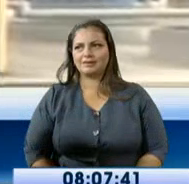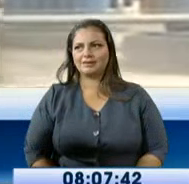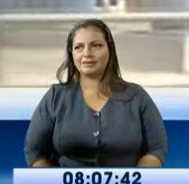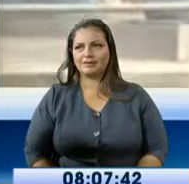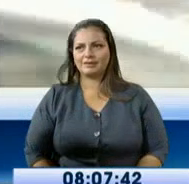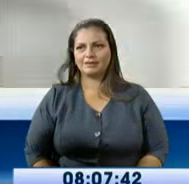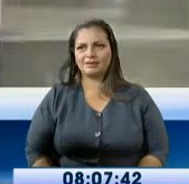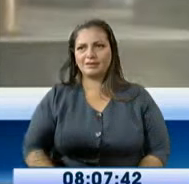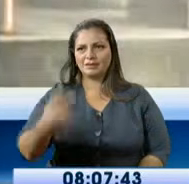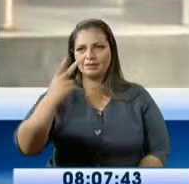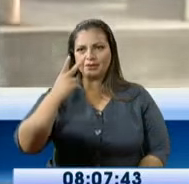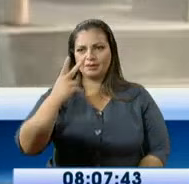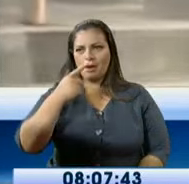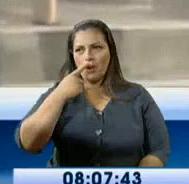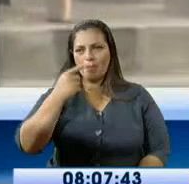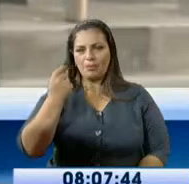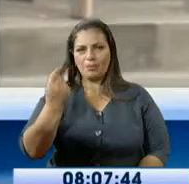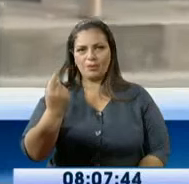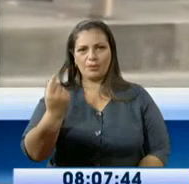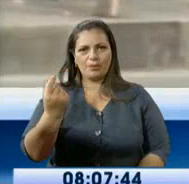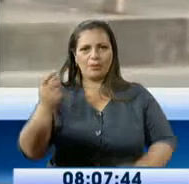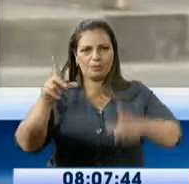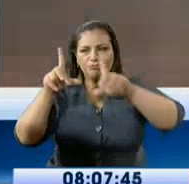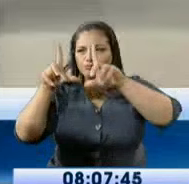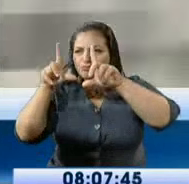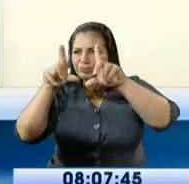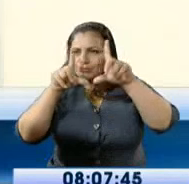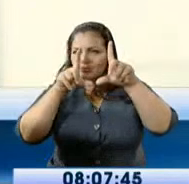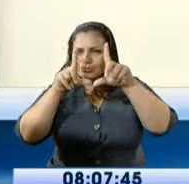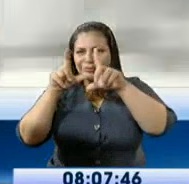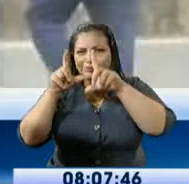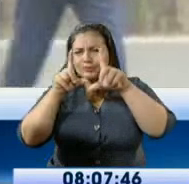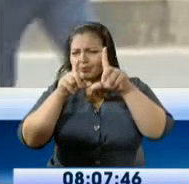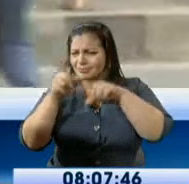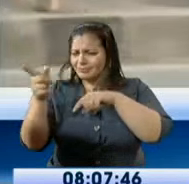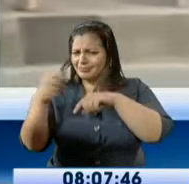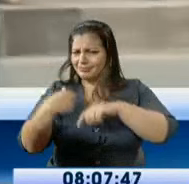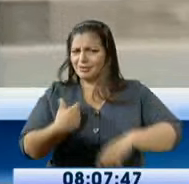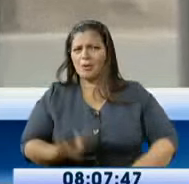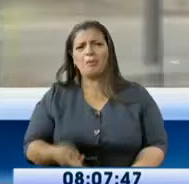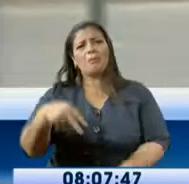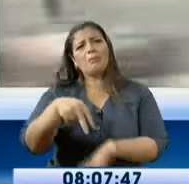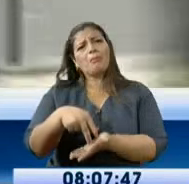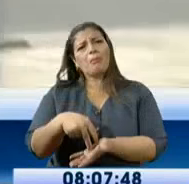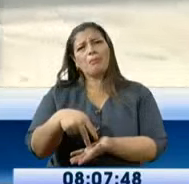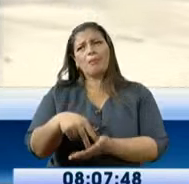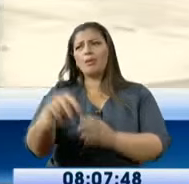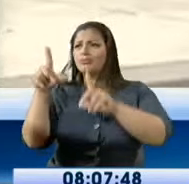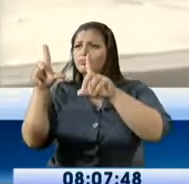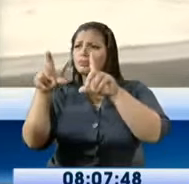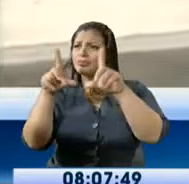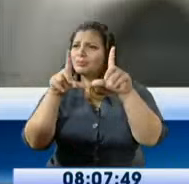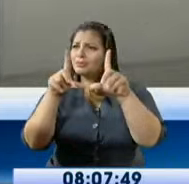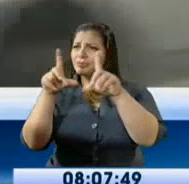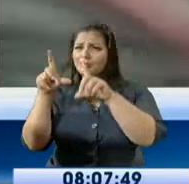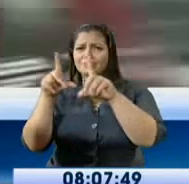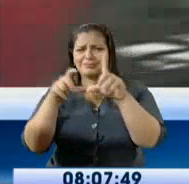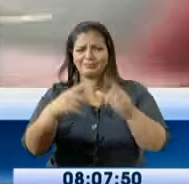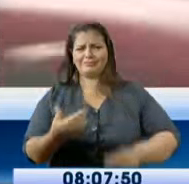tomar una fotografía. Bueno, es lo que pasa aquí todos los días, justamente a esta altura de la vía perimetral.